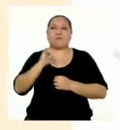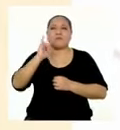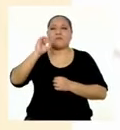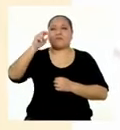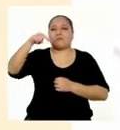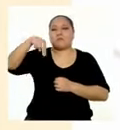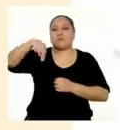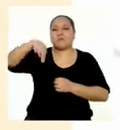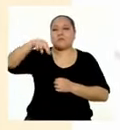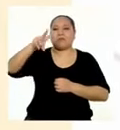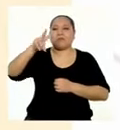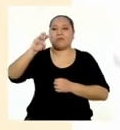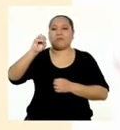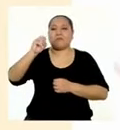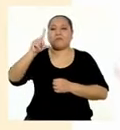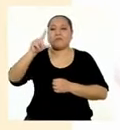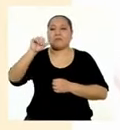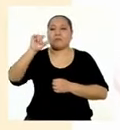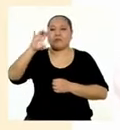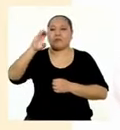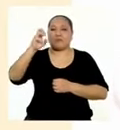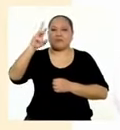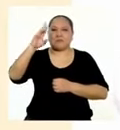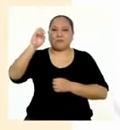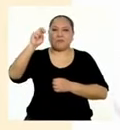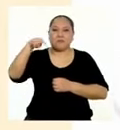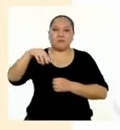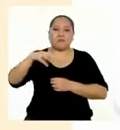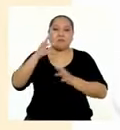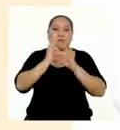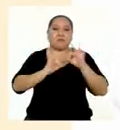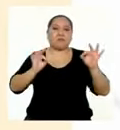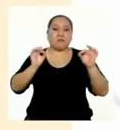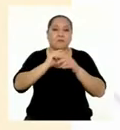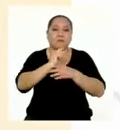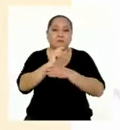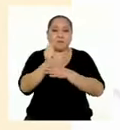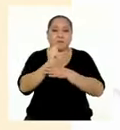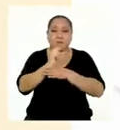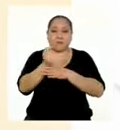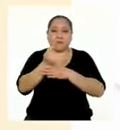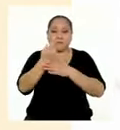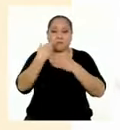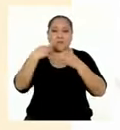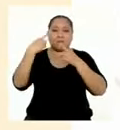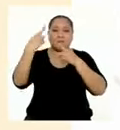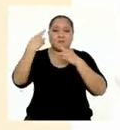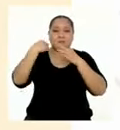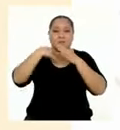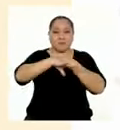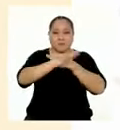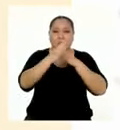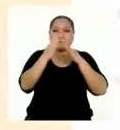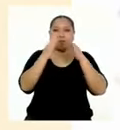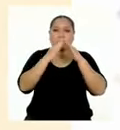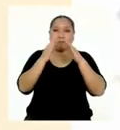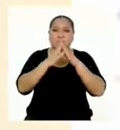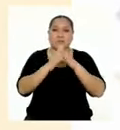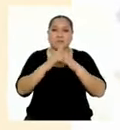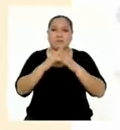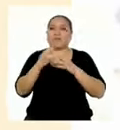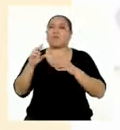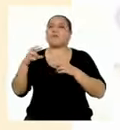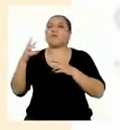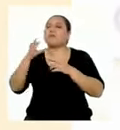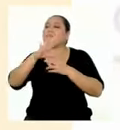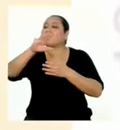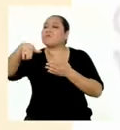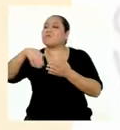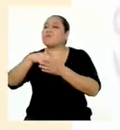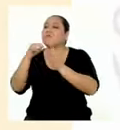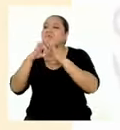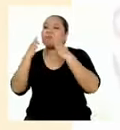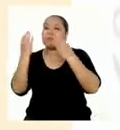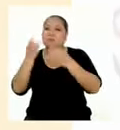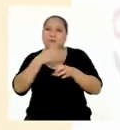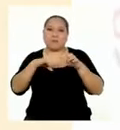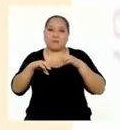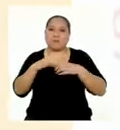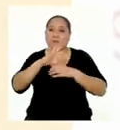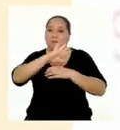Involucrarnos. Es importante que las tareas del hogar sean realizadas por toda la familia. Así todas y todos tendremos las